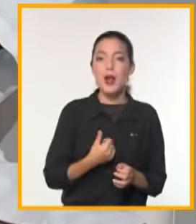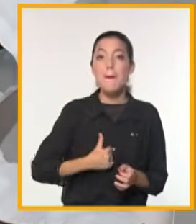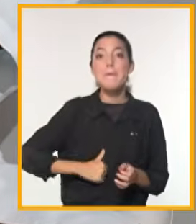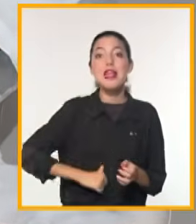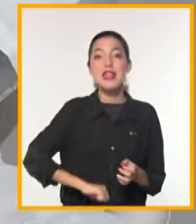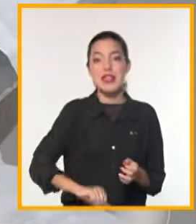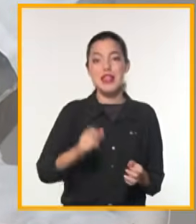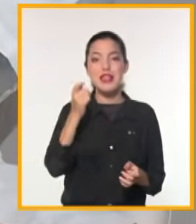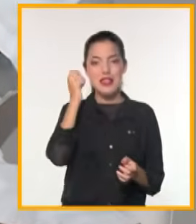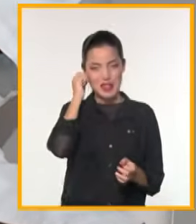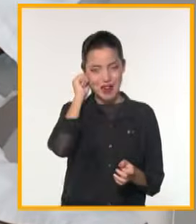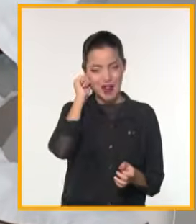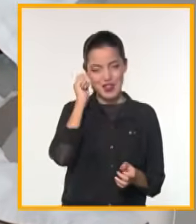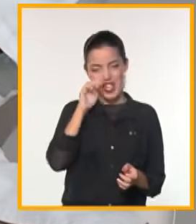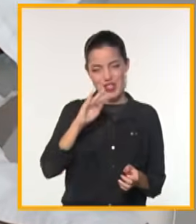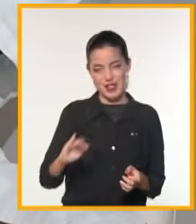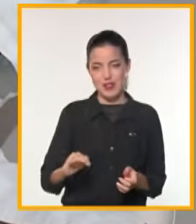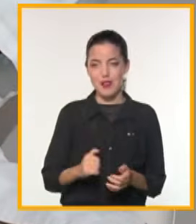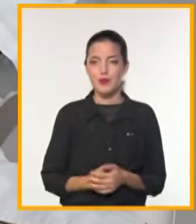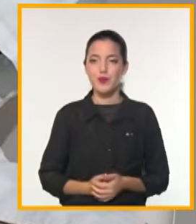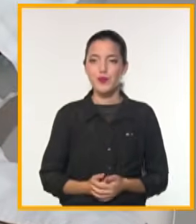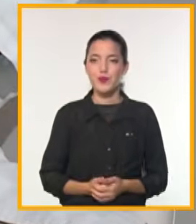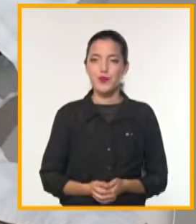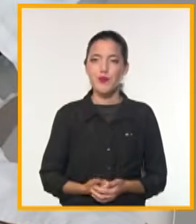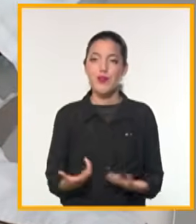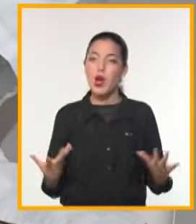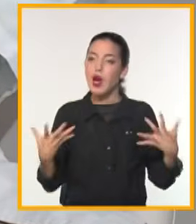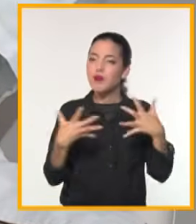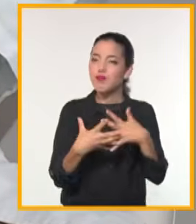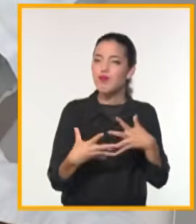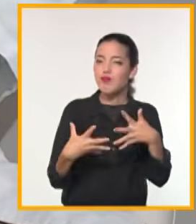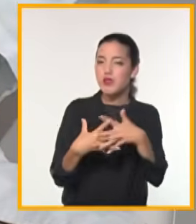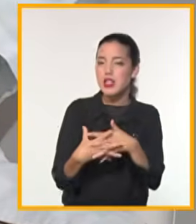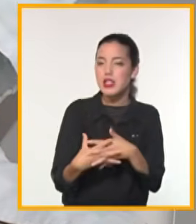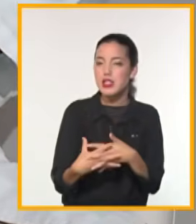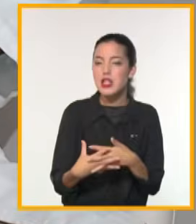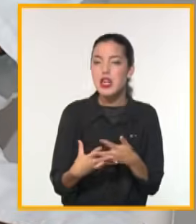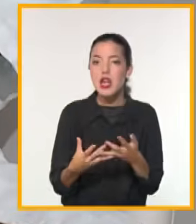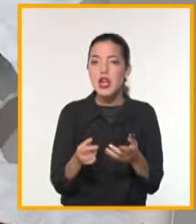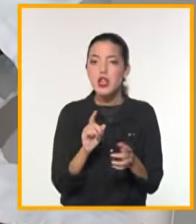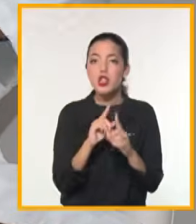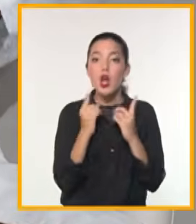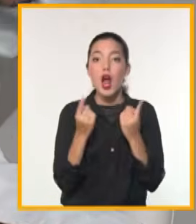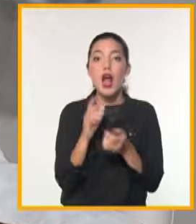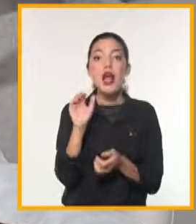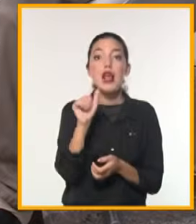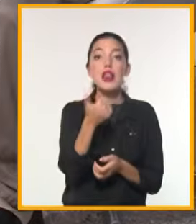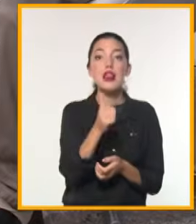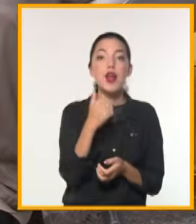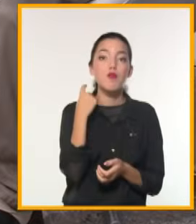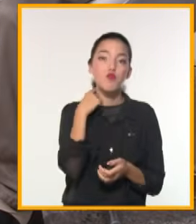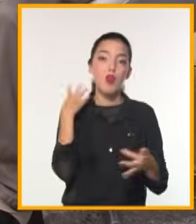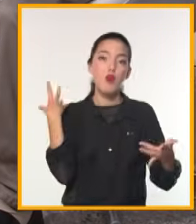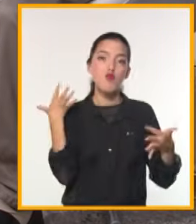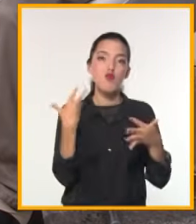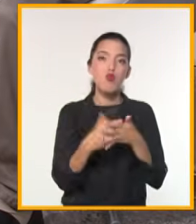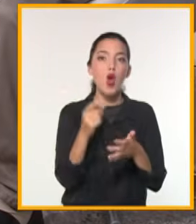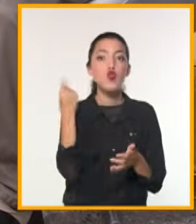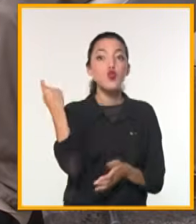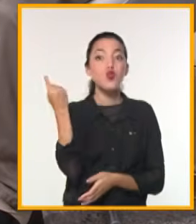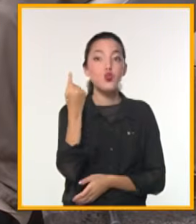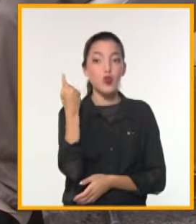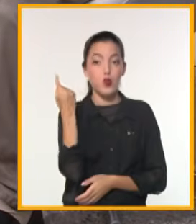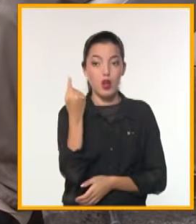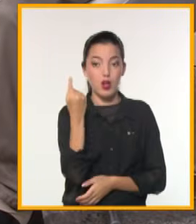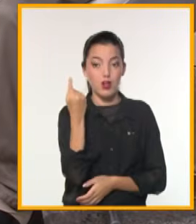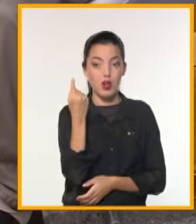especial, sí, porque ella estuvo conmigo prácticamente 10 años sola, ¿no? porque más ningún hijo mío había nacido hasta